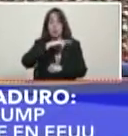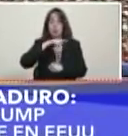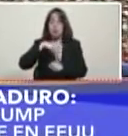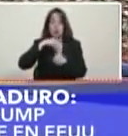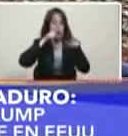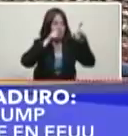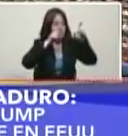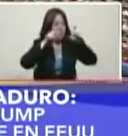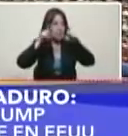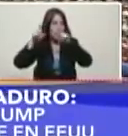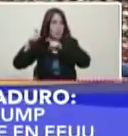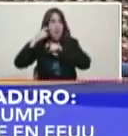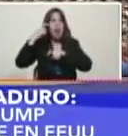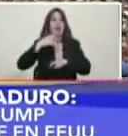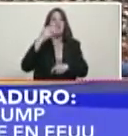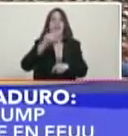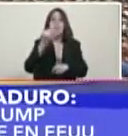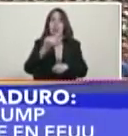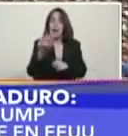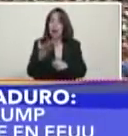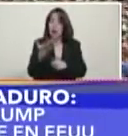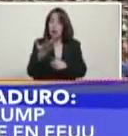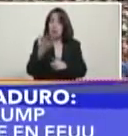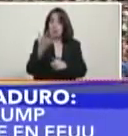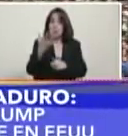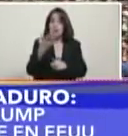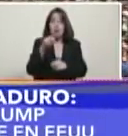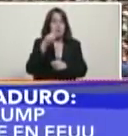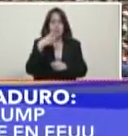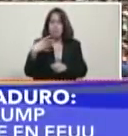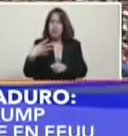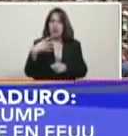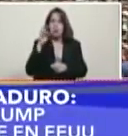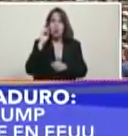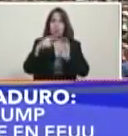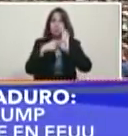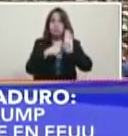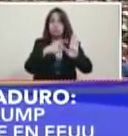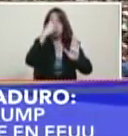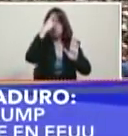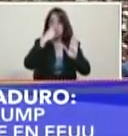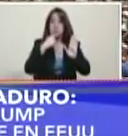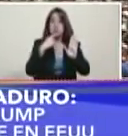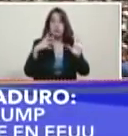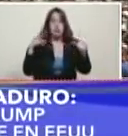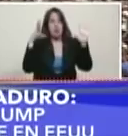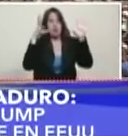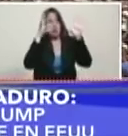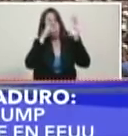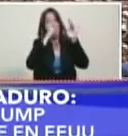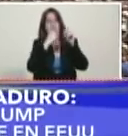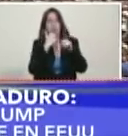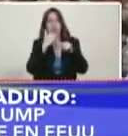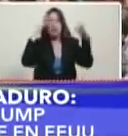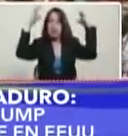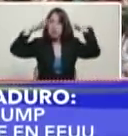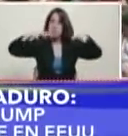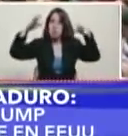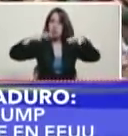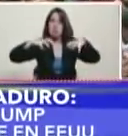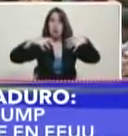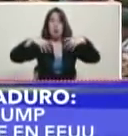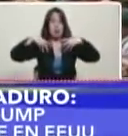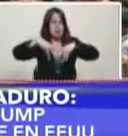orientar al pueblo con la verdad, con la dignidad. Qué hermosas imágenes. Estaba nublado, estaba a punto de llover, pero estaba la gente,